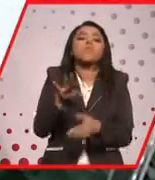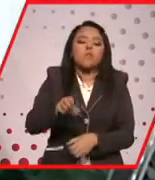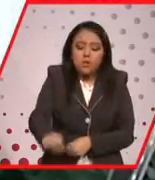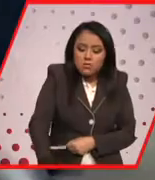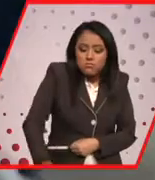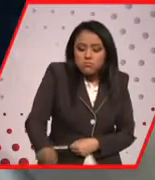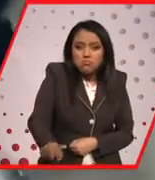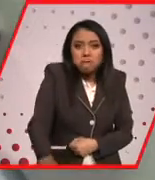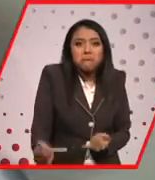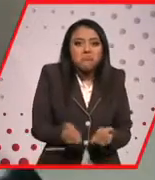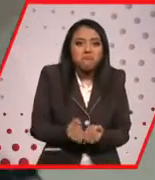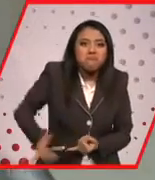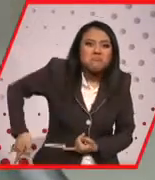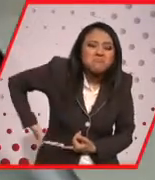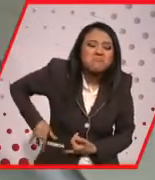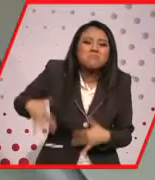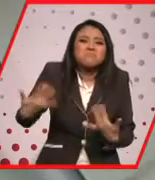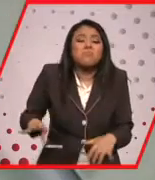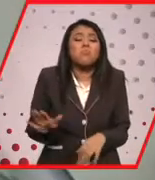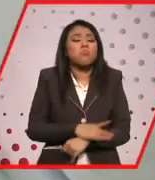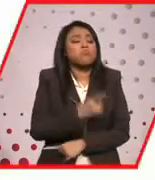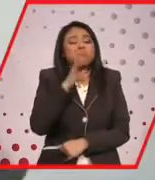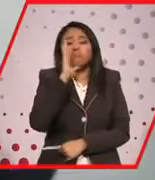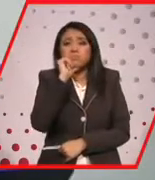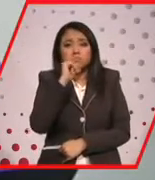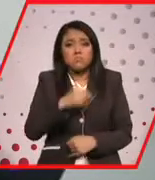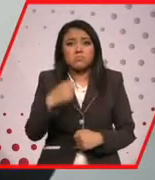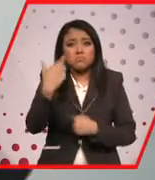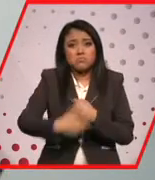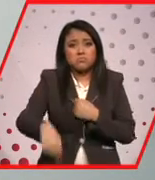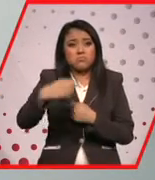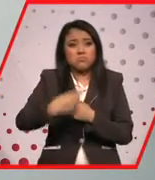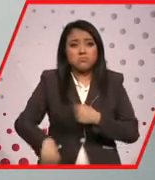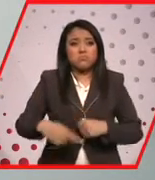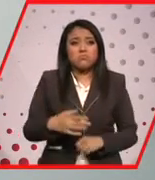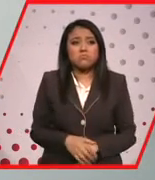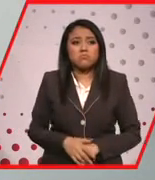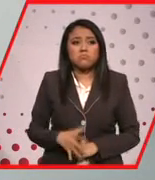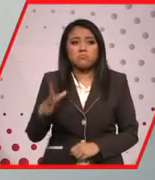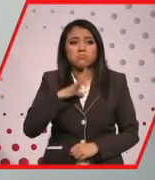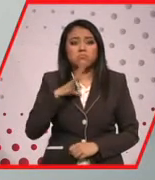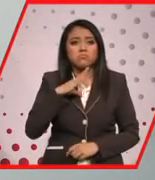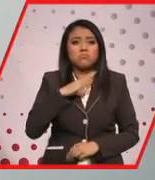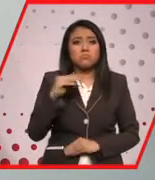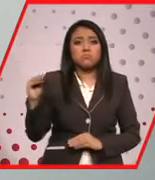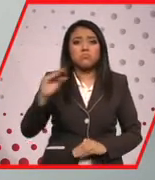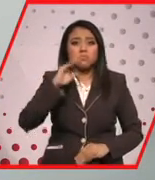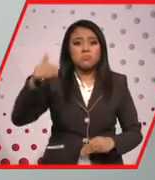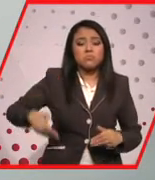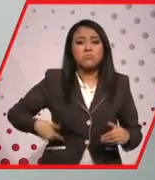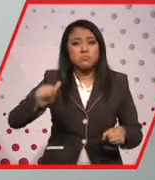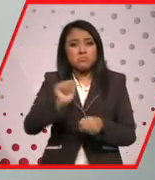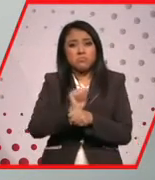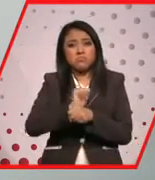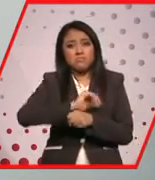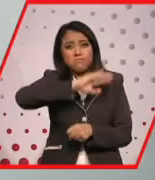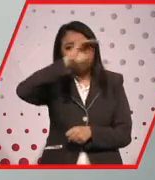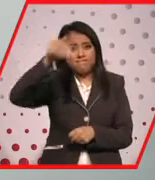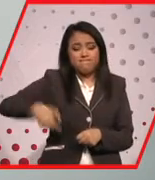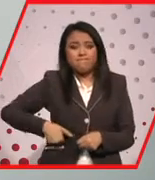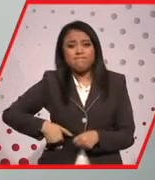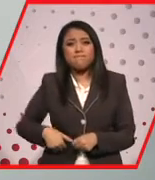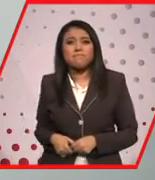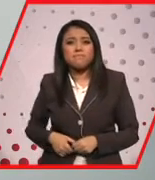poder hacer algo al respecto o poniendo en riesgo su vida. Sufrí un accidente automovilístico el 14 de agosto del 2011